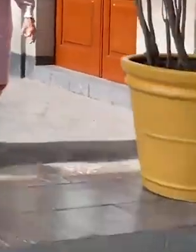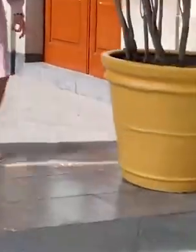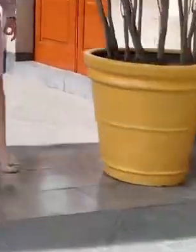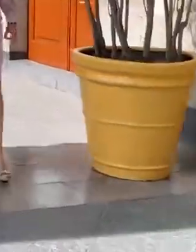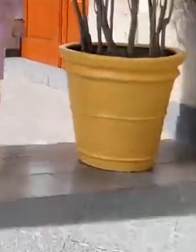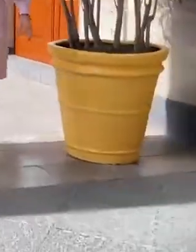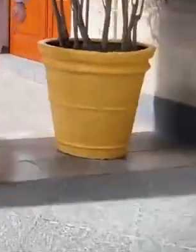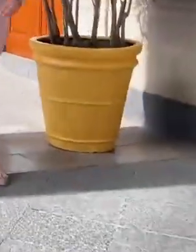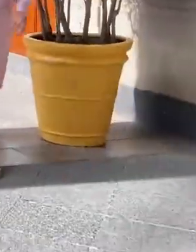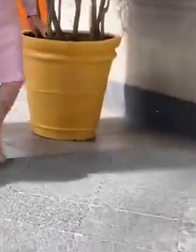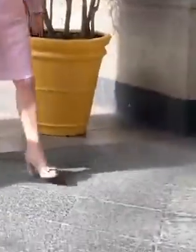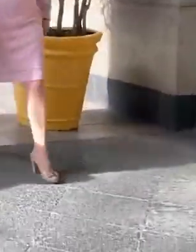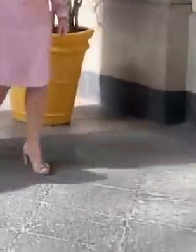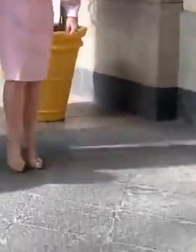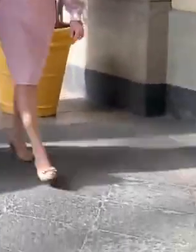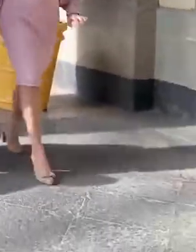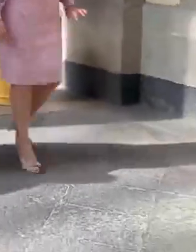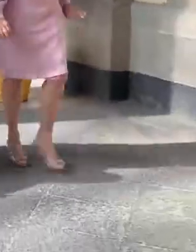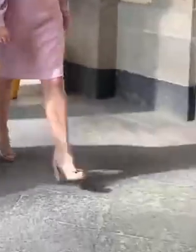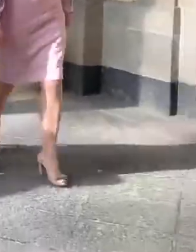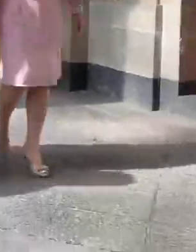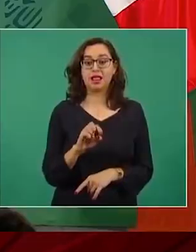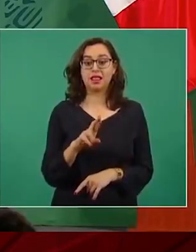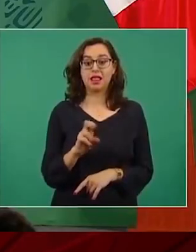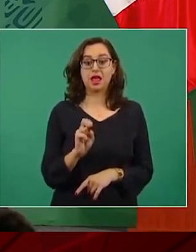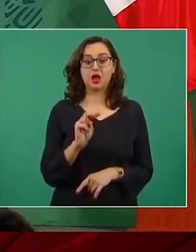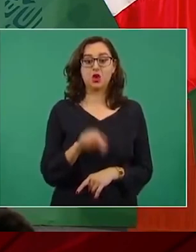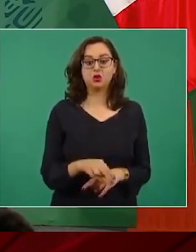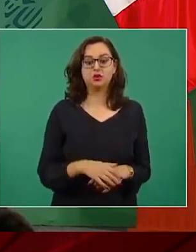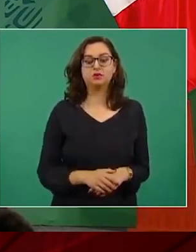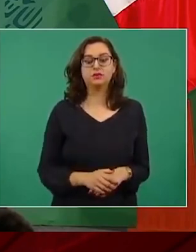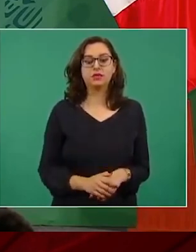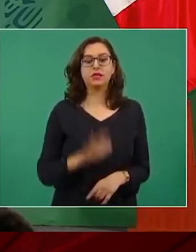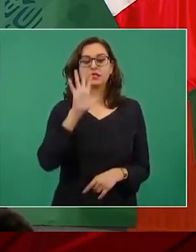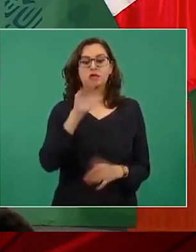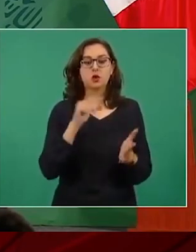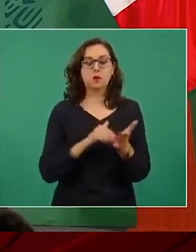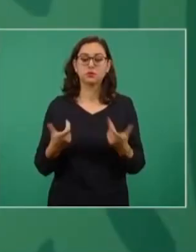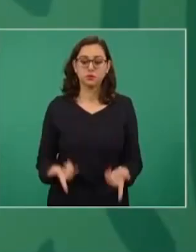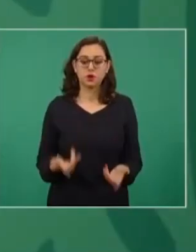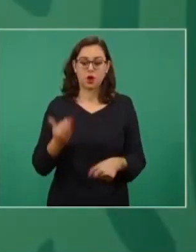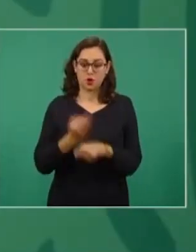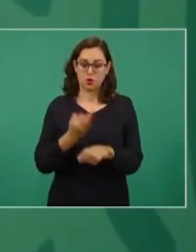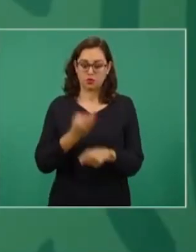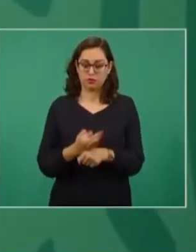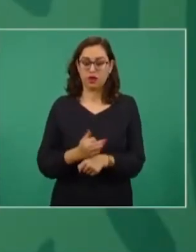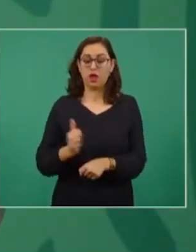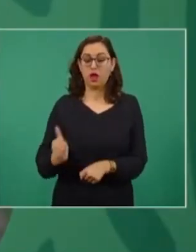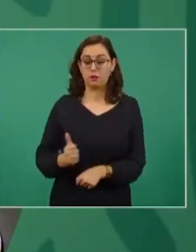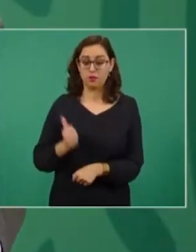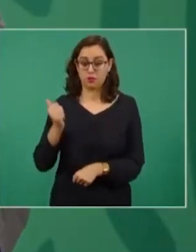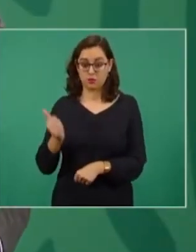pírrico, vil y canallesco, como denunciaba hace unos días el presidente de México, con cuyas